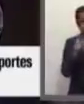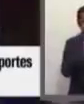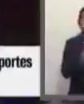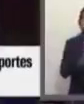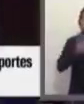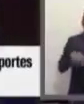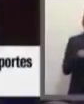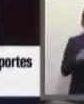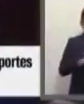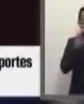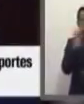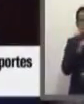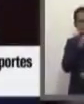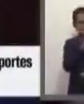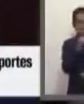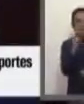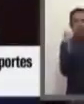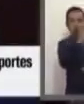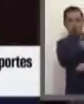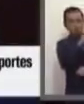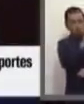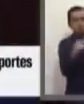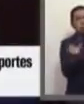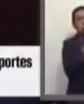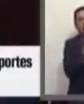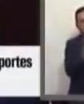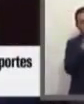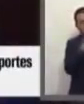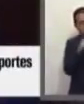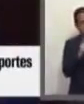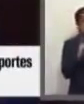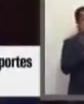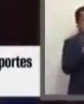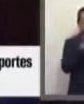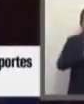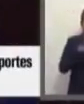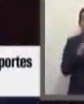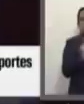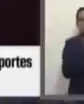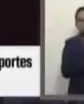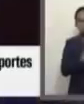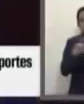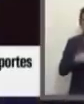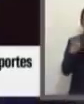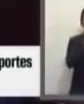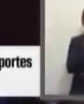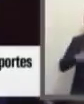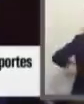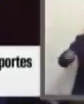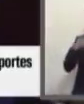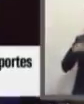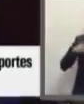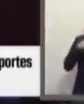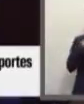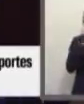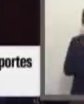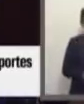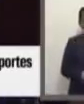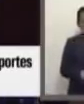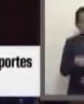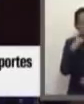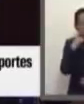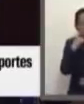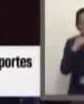Y encima, las aerolíneas también van a contribuir, que se lo van a cargar al usuario, evidentemente. Miren los tres